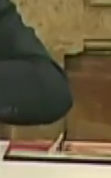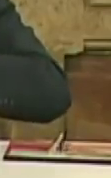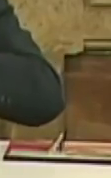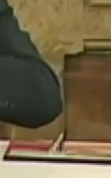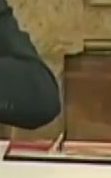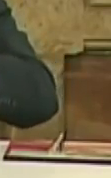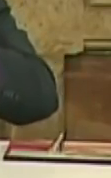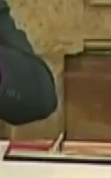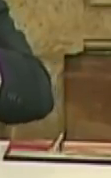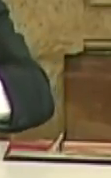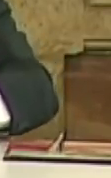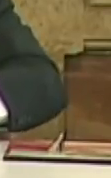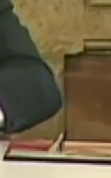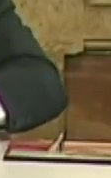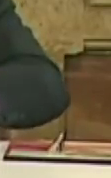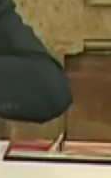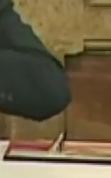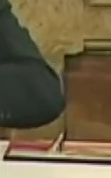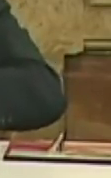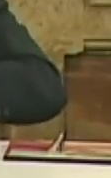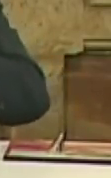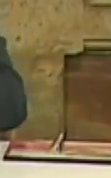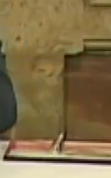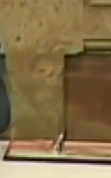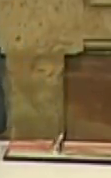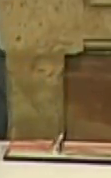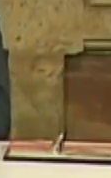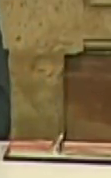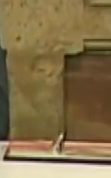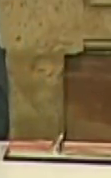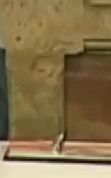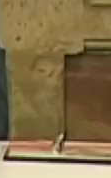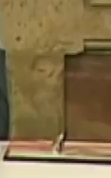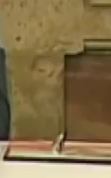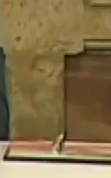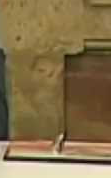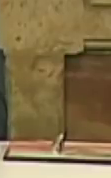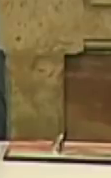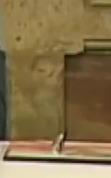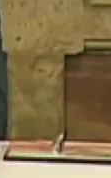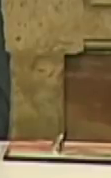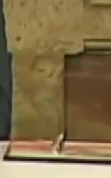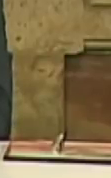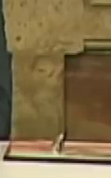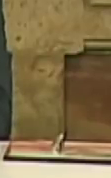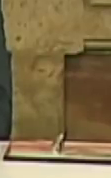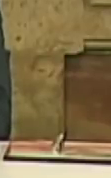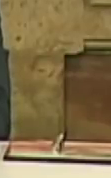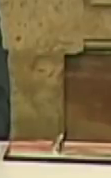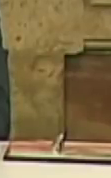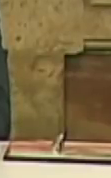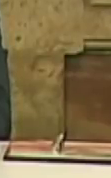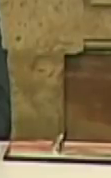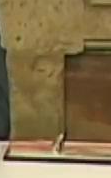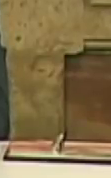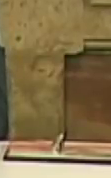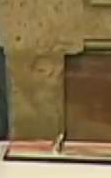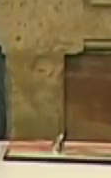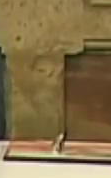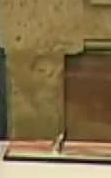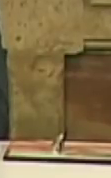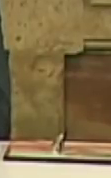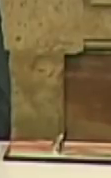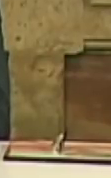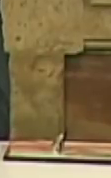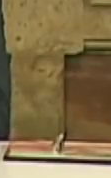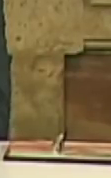aires de hbo nuevos y buenos aires de renovación a nuestro pueblo si